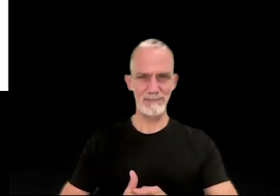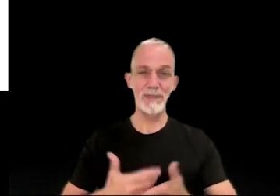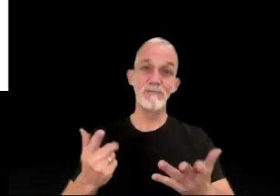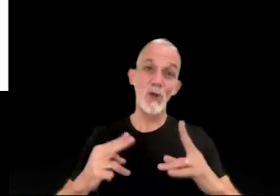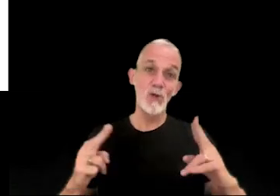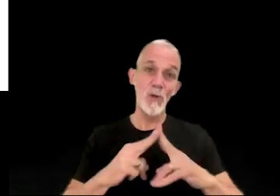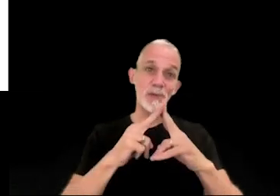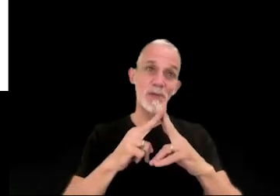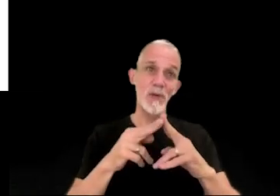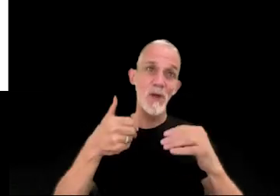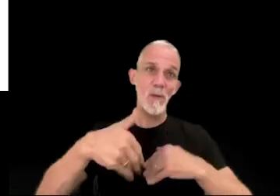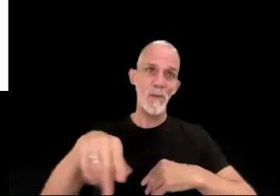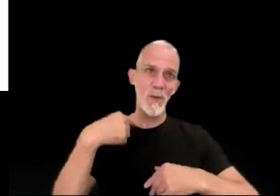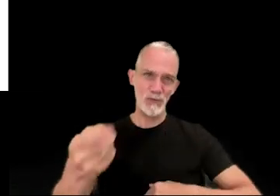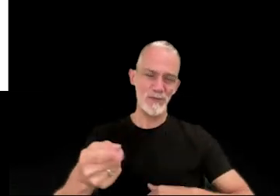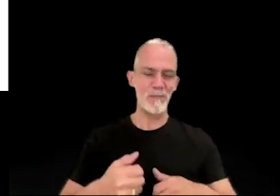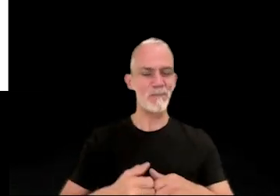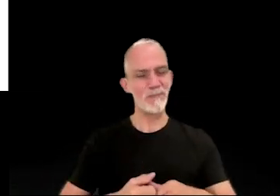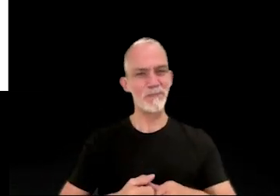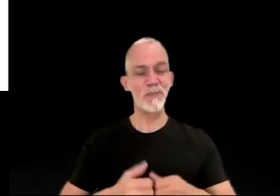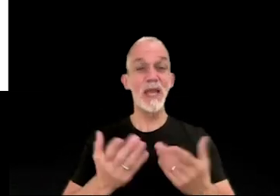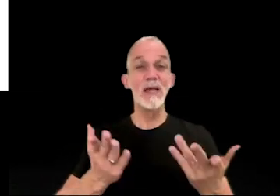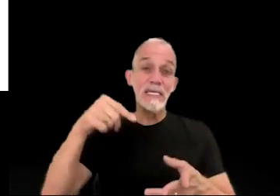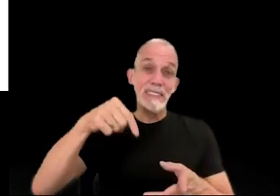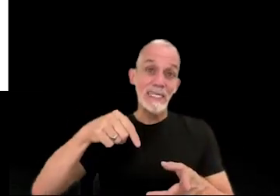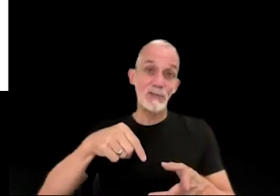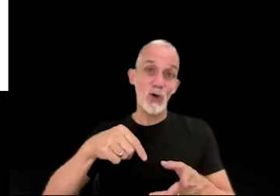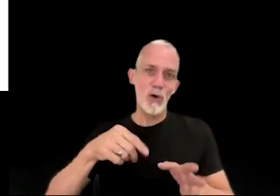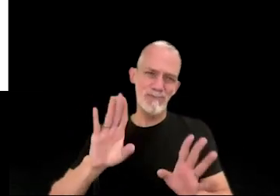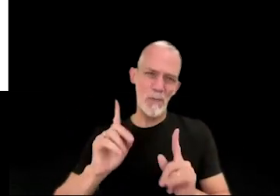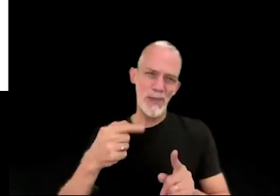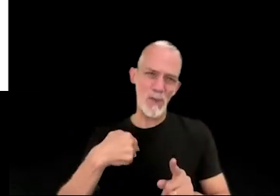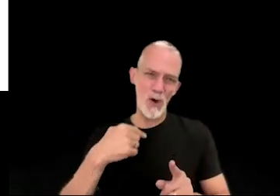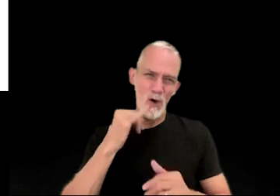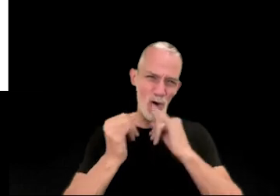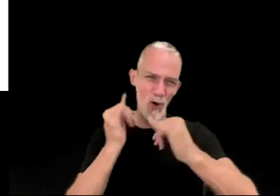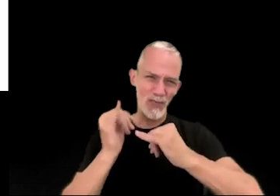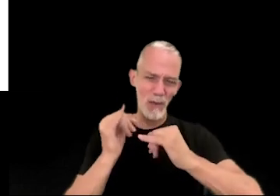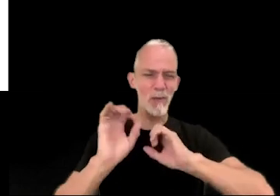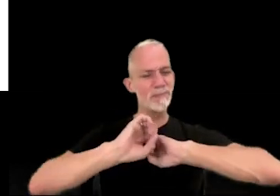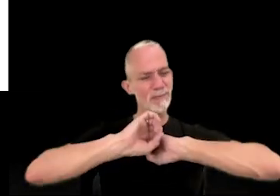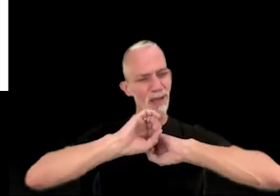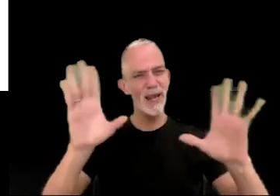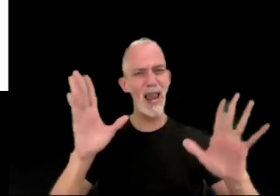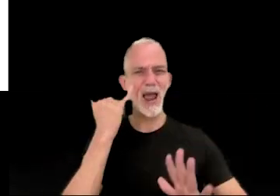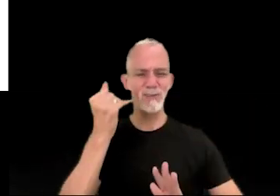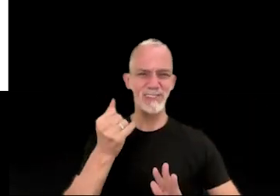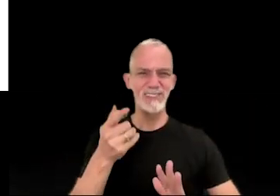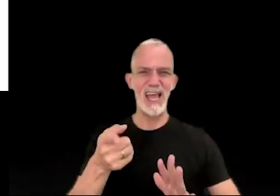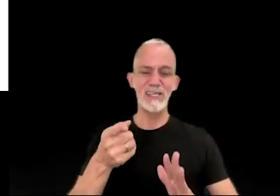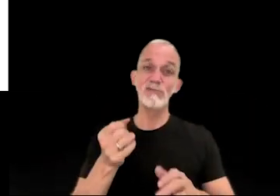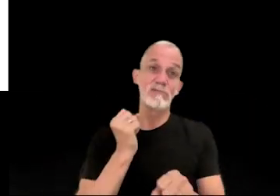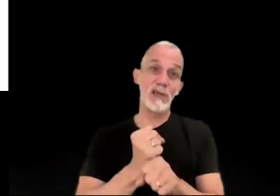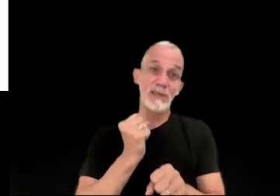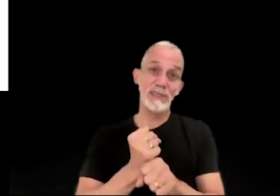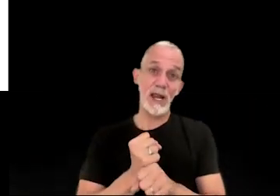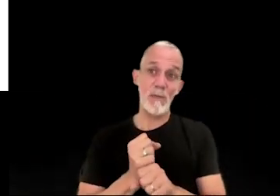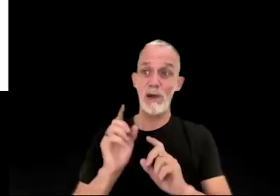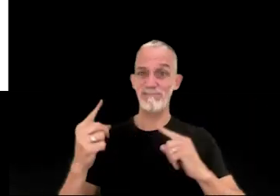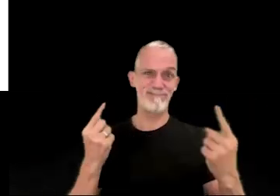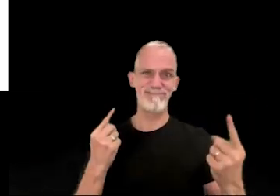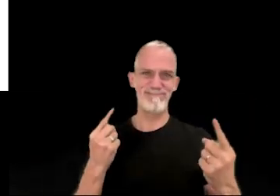en la favor, próxima. esto, como les decíamos recién, y creo que quedó más que evidenciado, es un trabajo entre